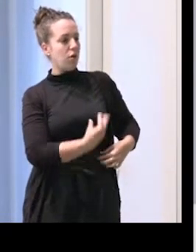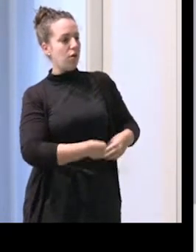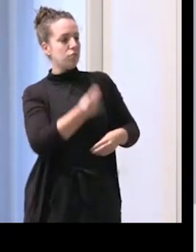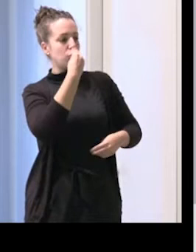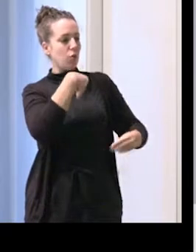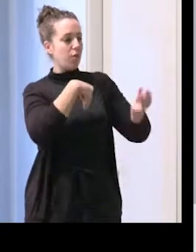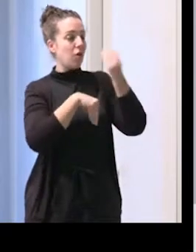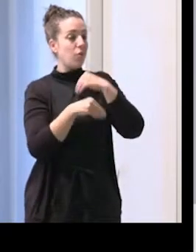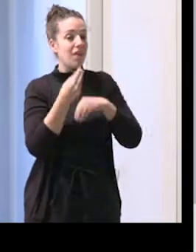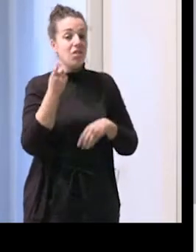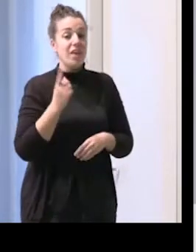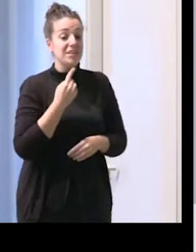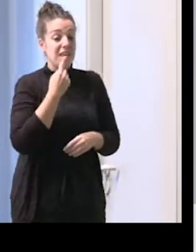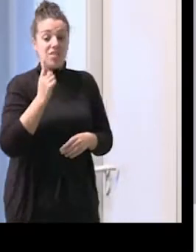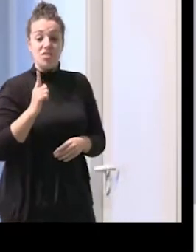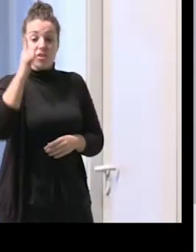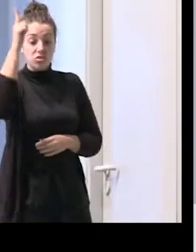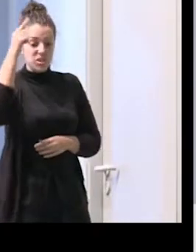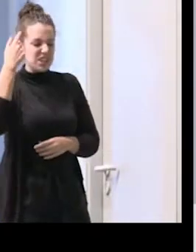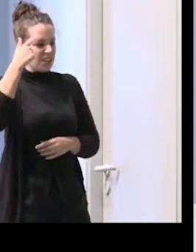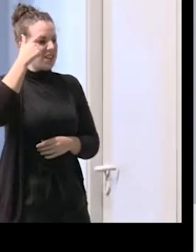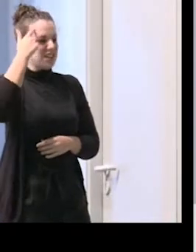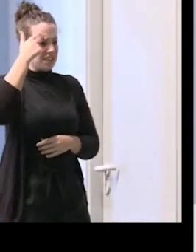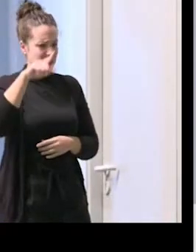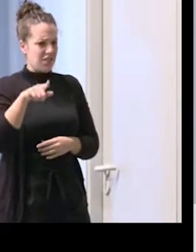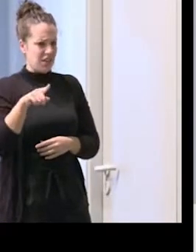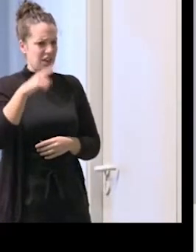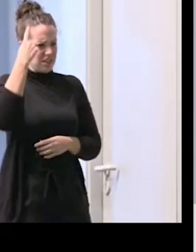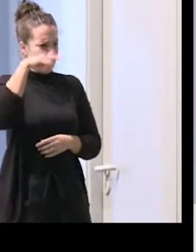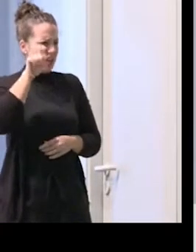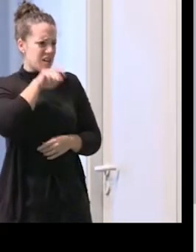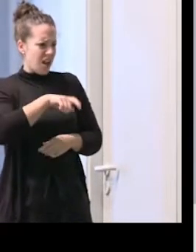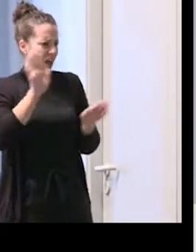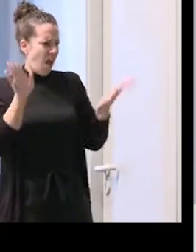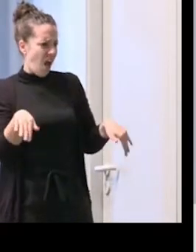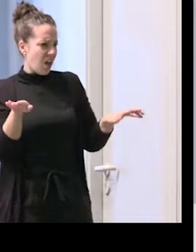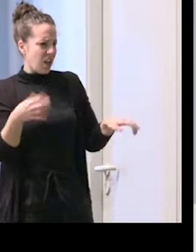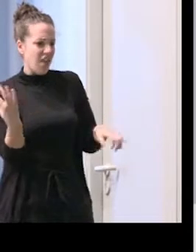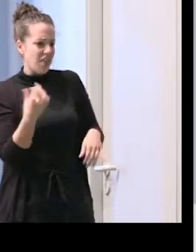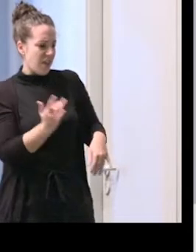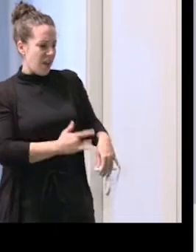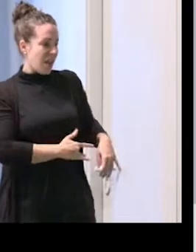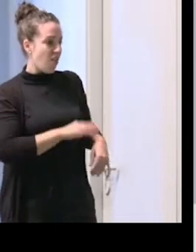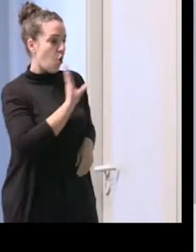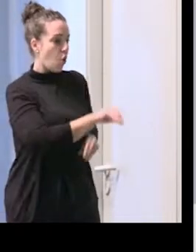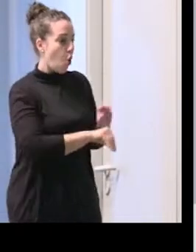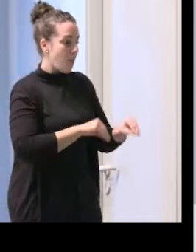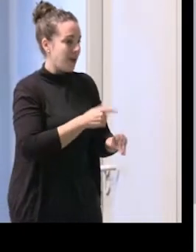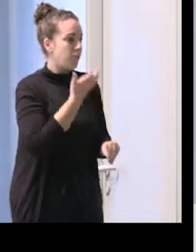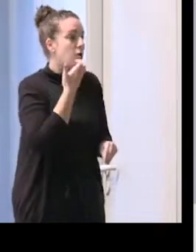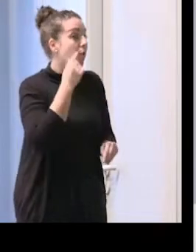Los dioses, siendo dioses, sabían que el águila tenía que comerle el hígado y no, por ejemplo, el